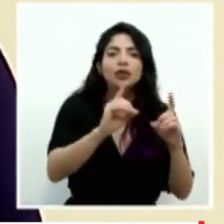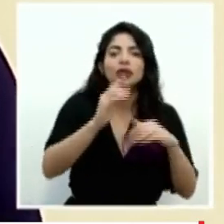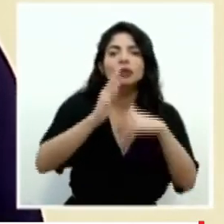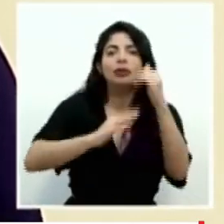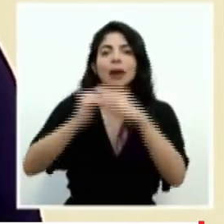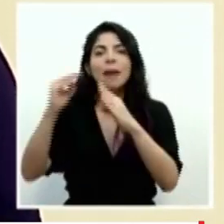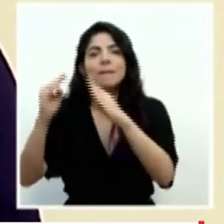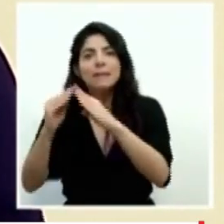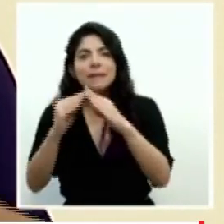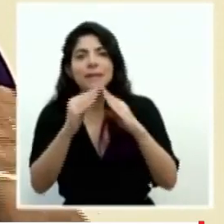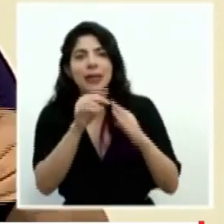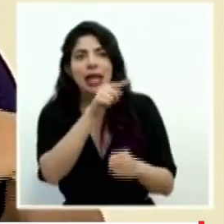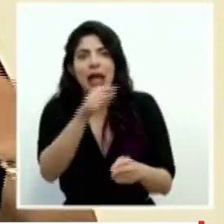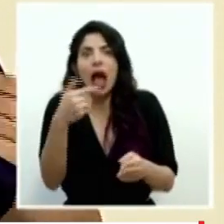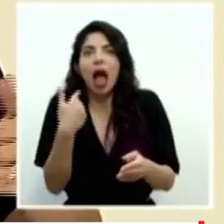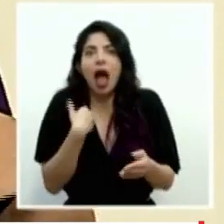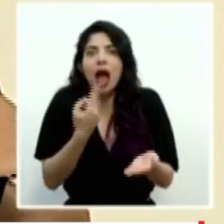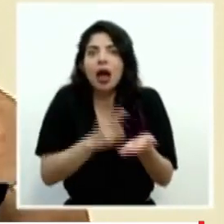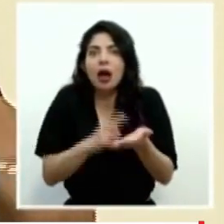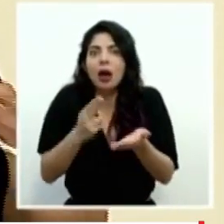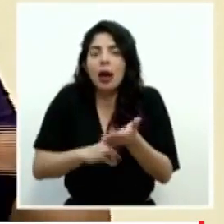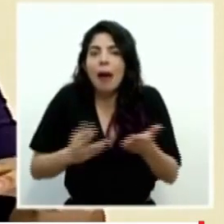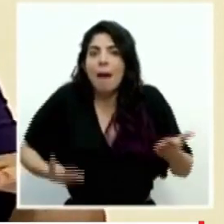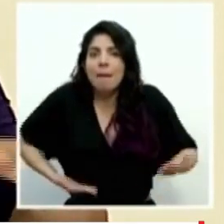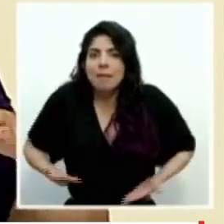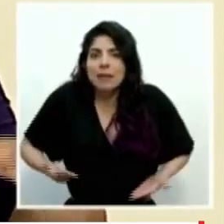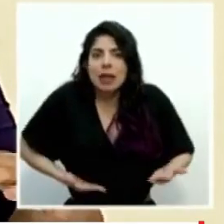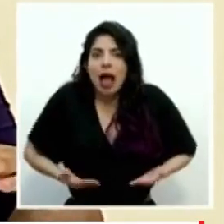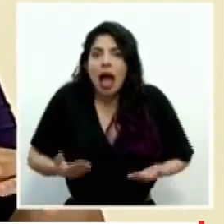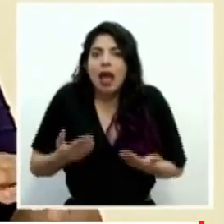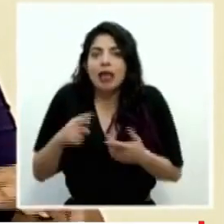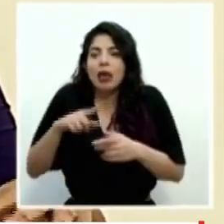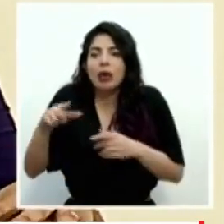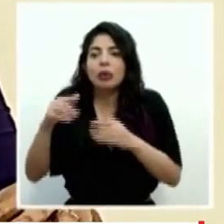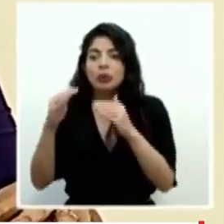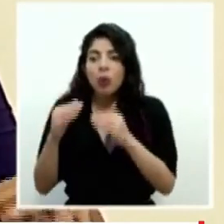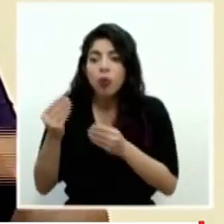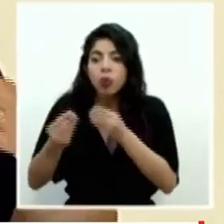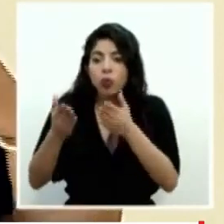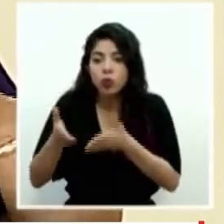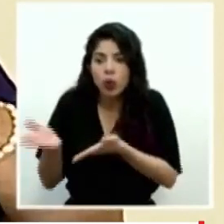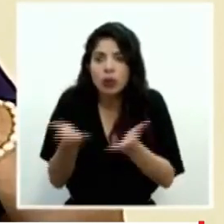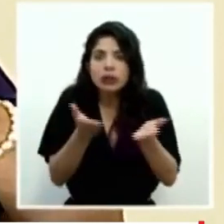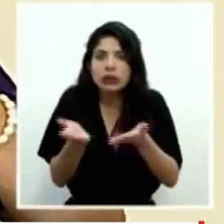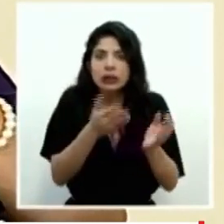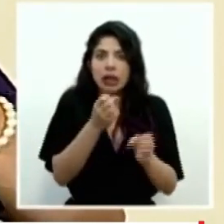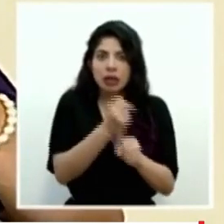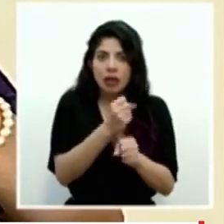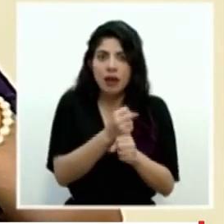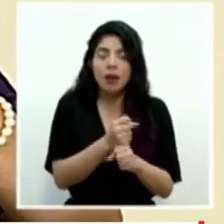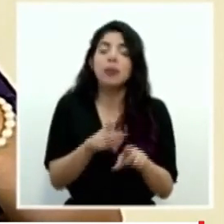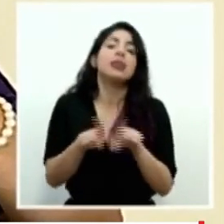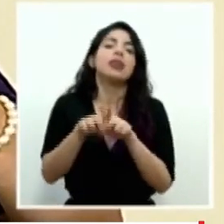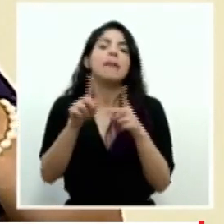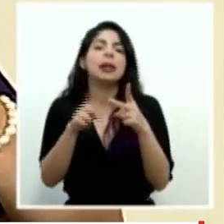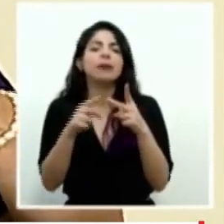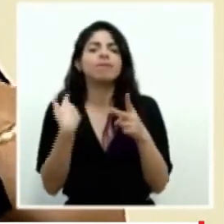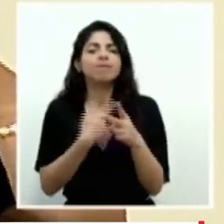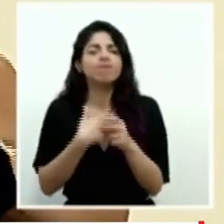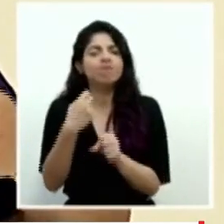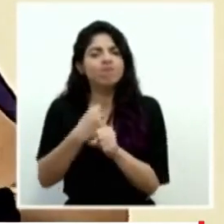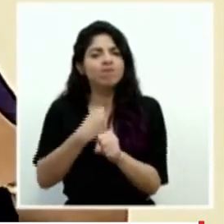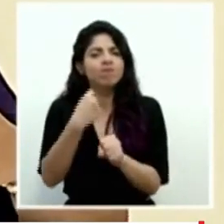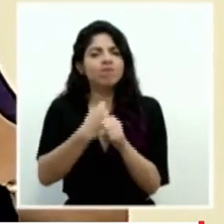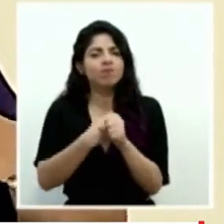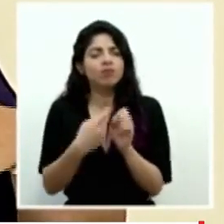y en la que también se contrata personal de más baja calificación y más baja productividad. Hay también un aspecto que estamos trabajando